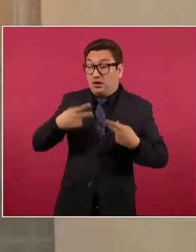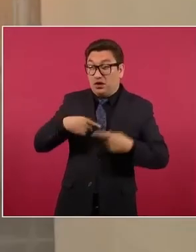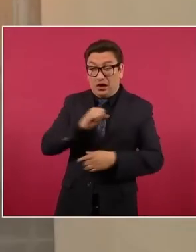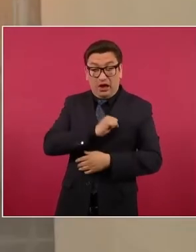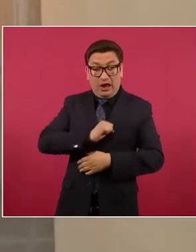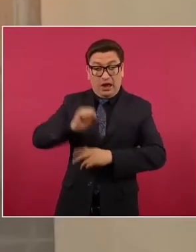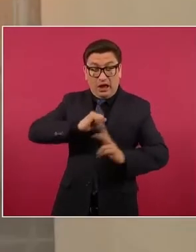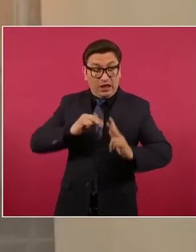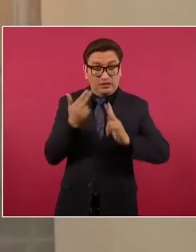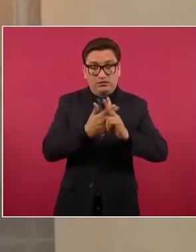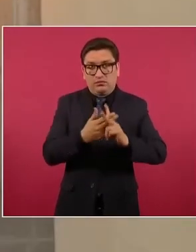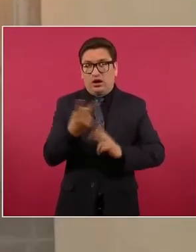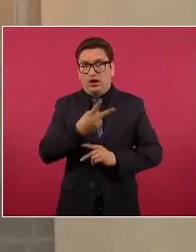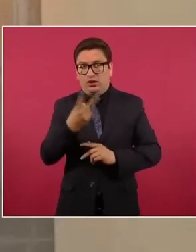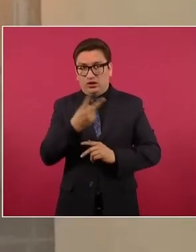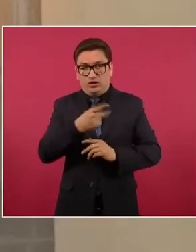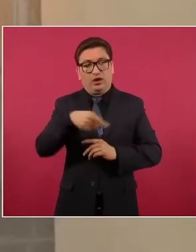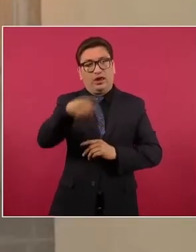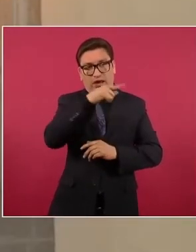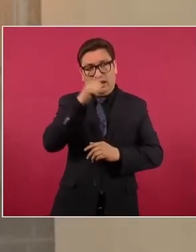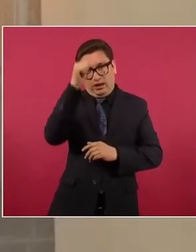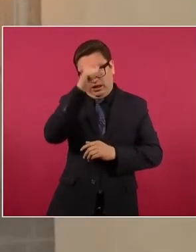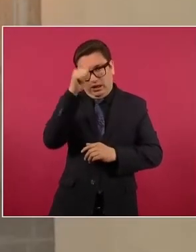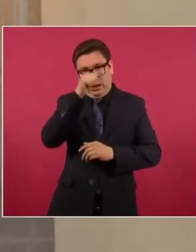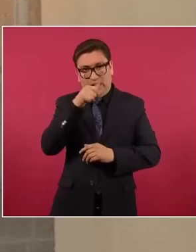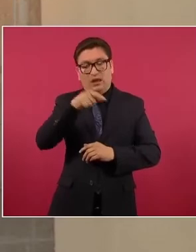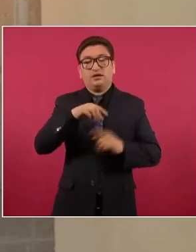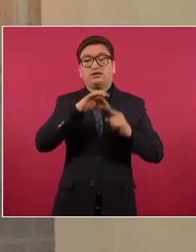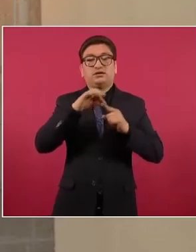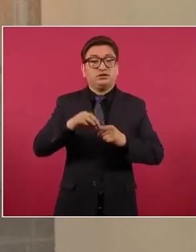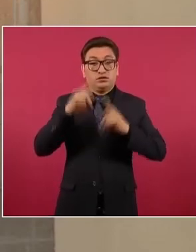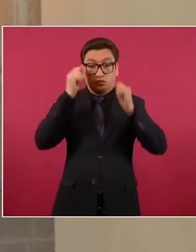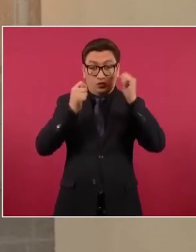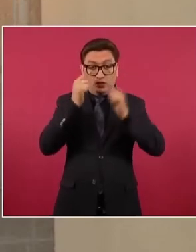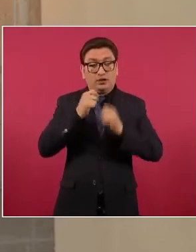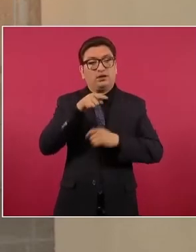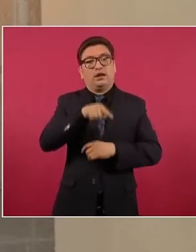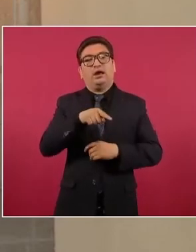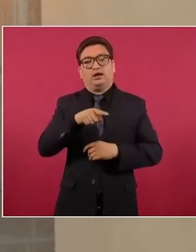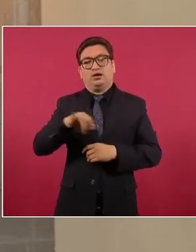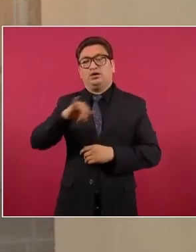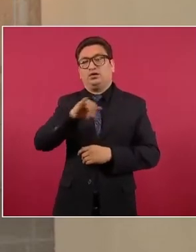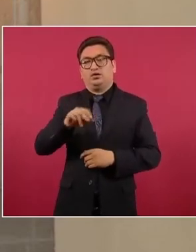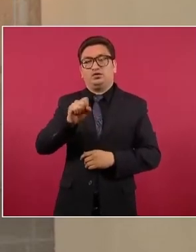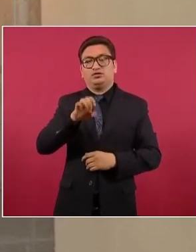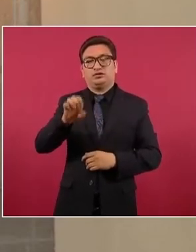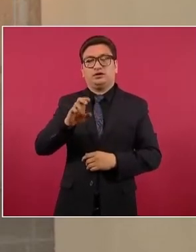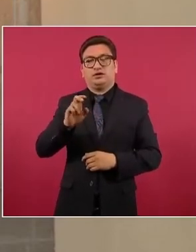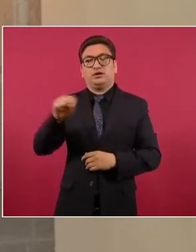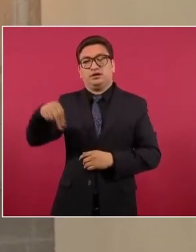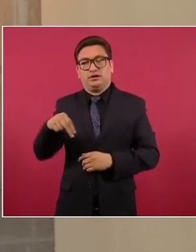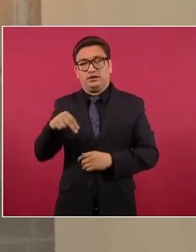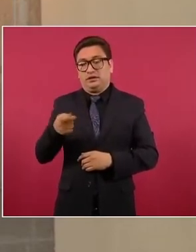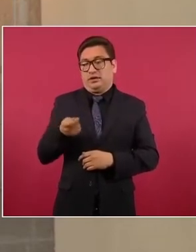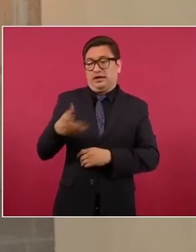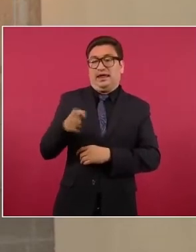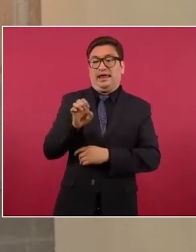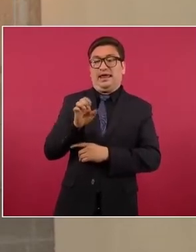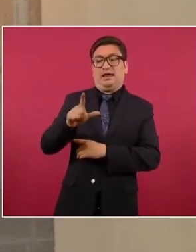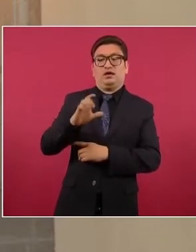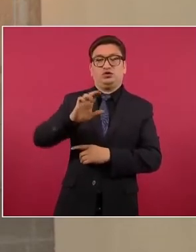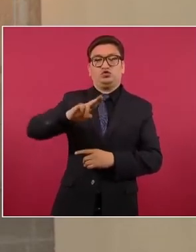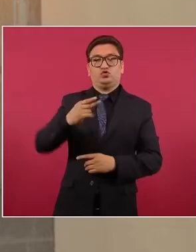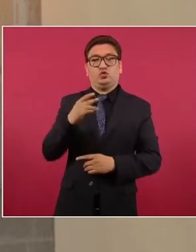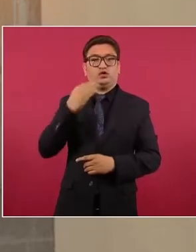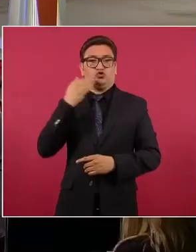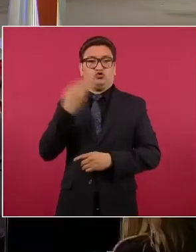de los sacerdotes y del guía de turistas, quien es José N., alias El Chueco, y